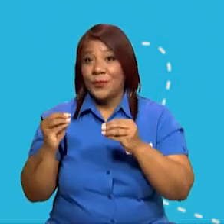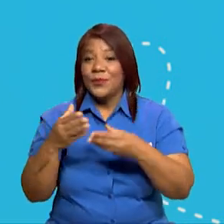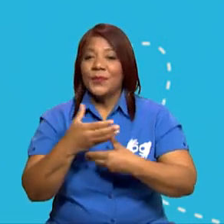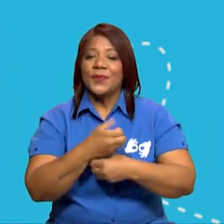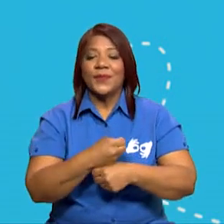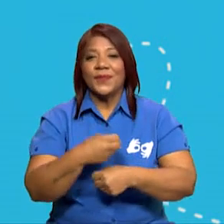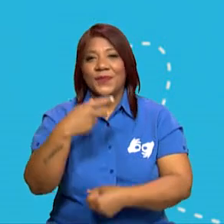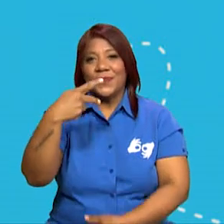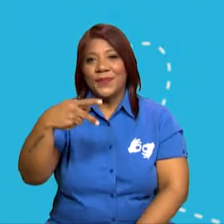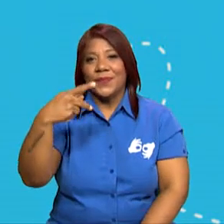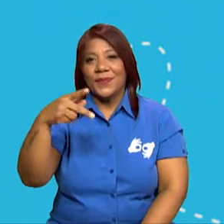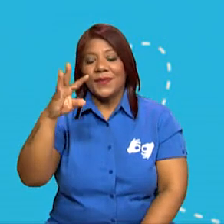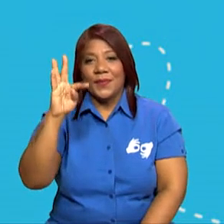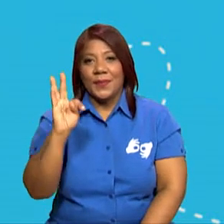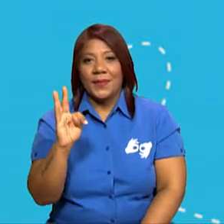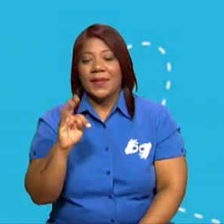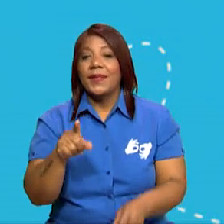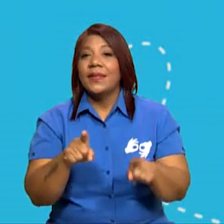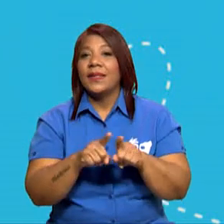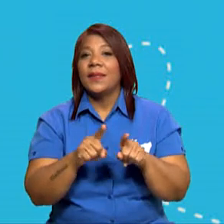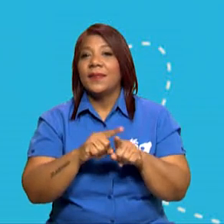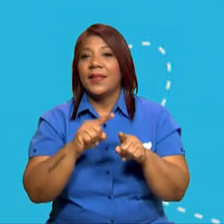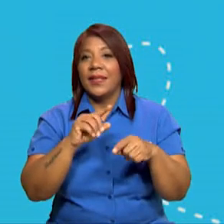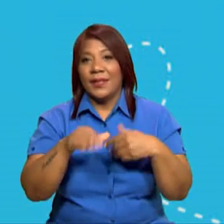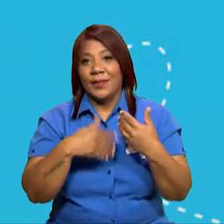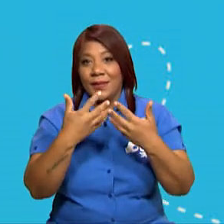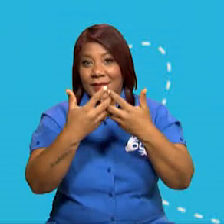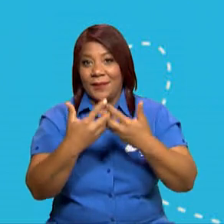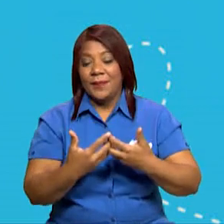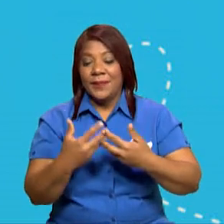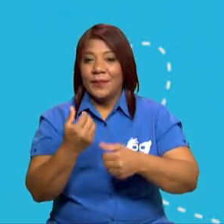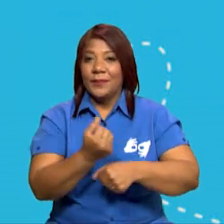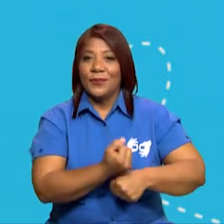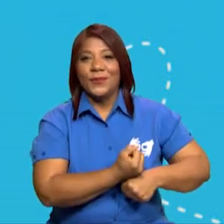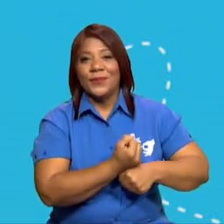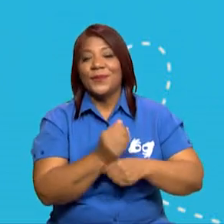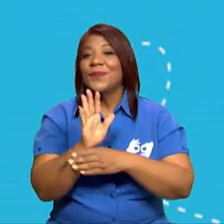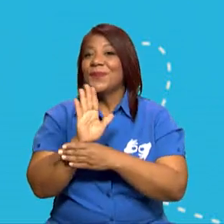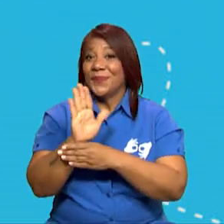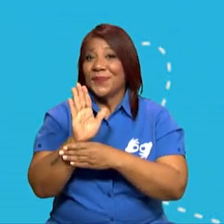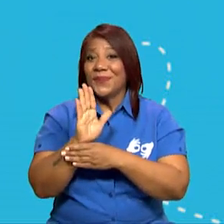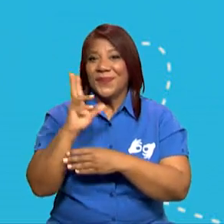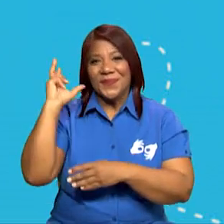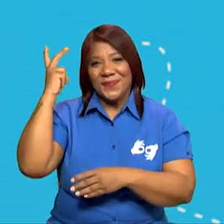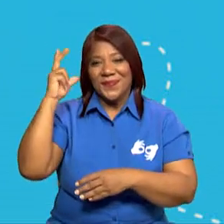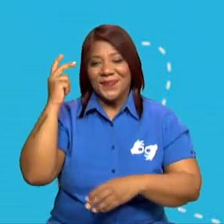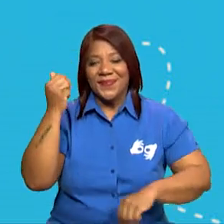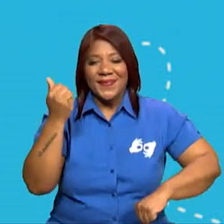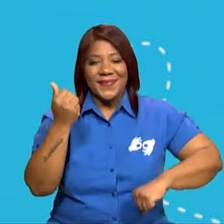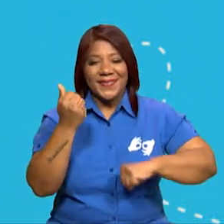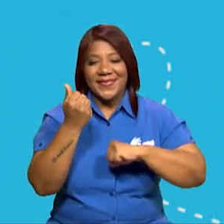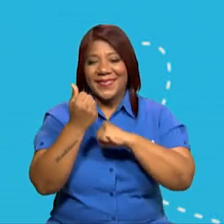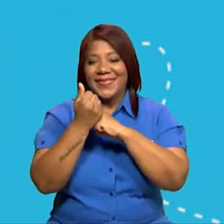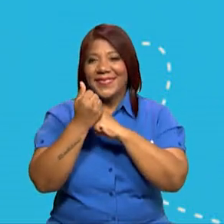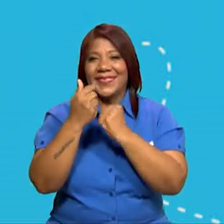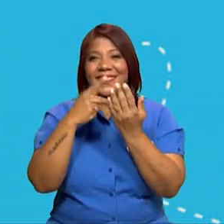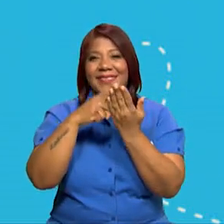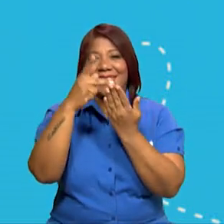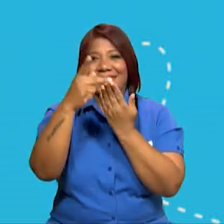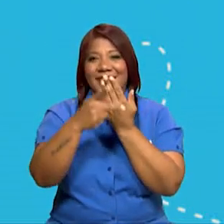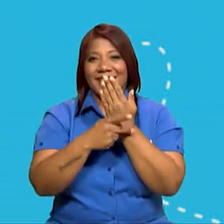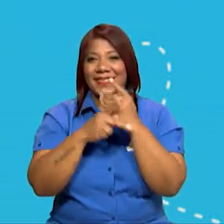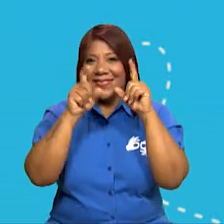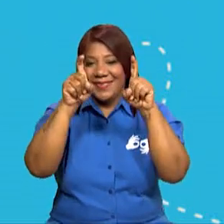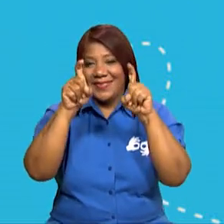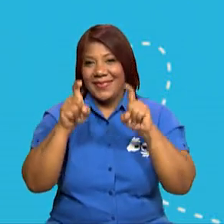en la realización de esta clase y también a todos nuestros patrocinadores, fundaciones, televisoras y radioemisoras que apoyan